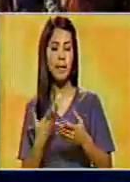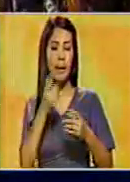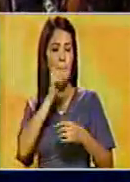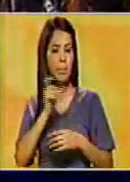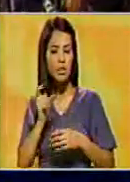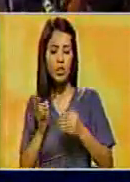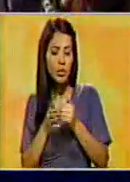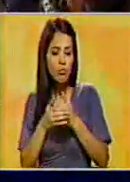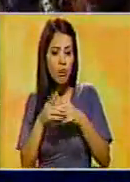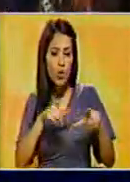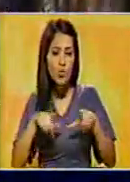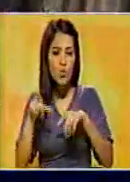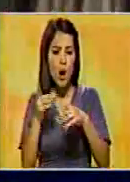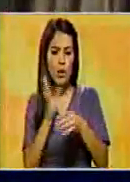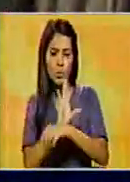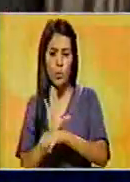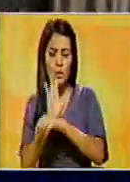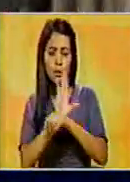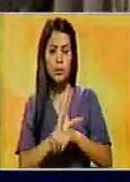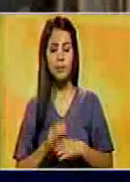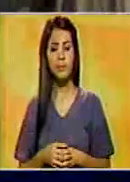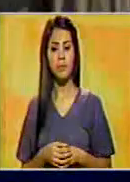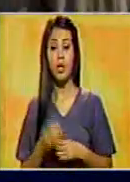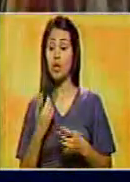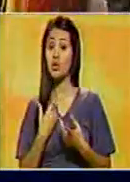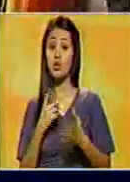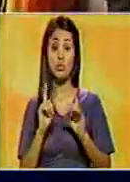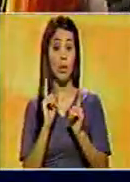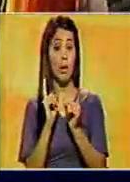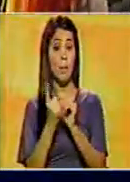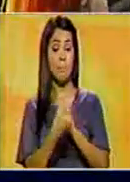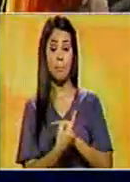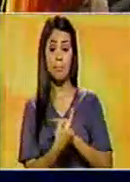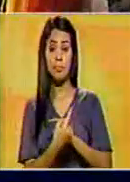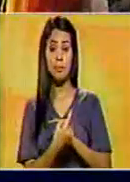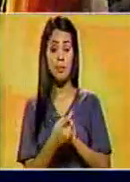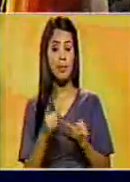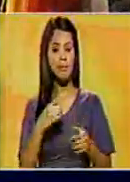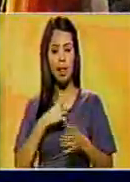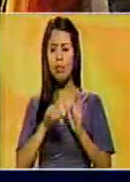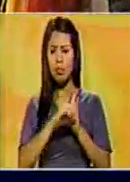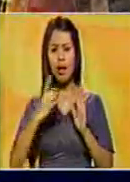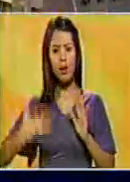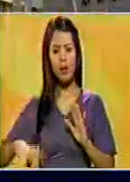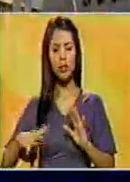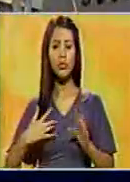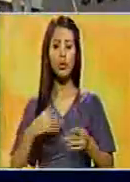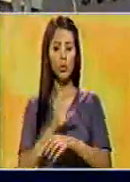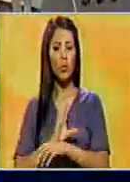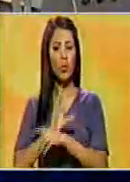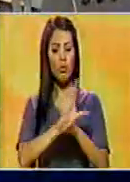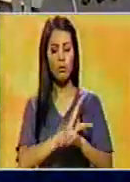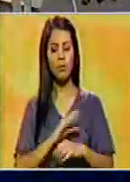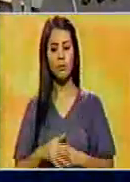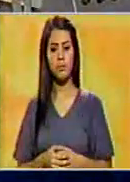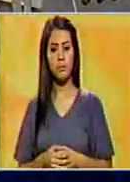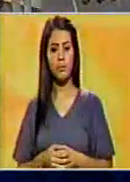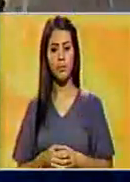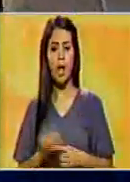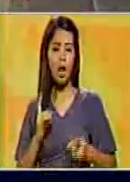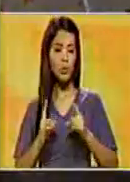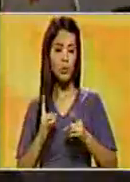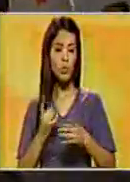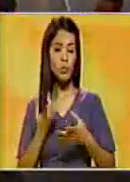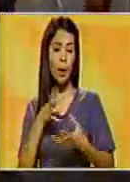la mandataria ha dejado claro que no se cambiará el derecho personal al asilo y ha incluido una cláusula que prevé excepciones en casos de